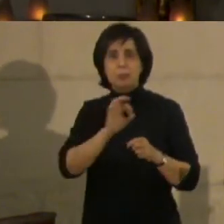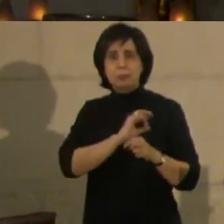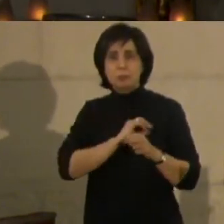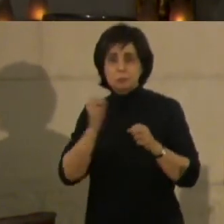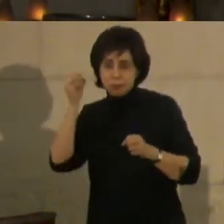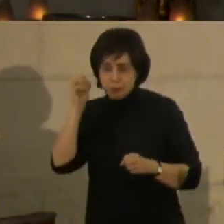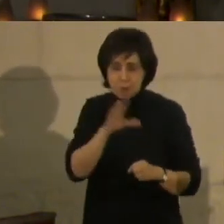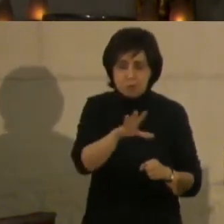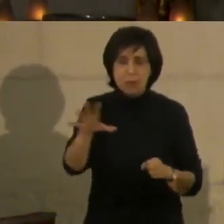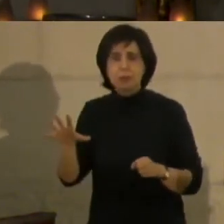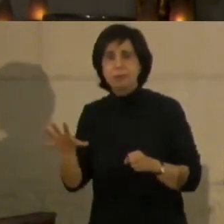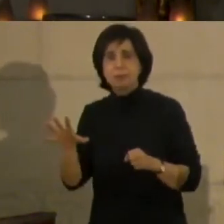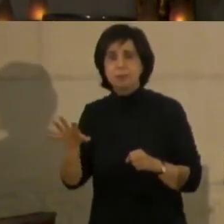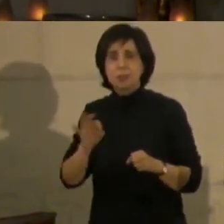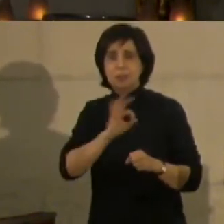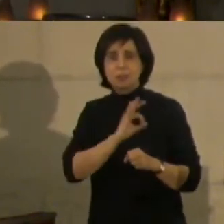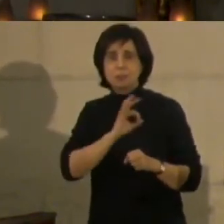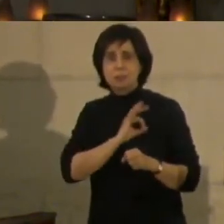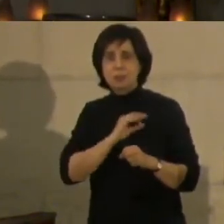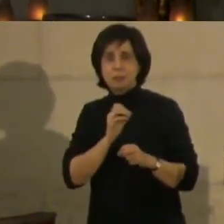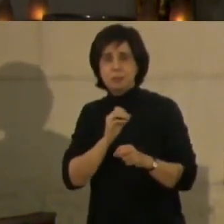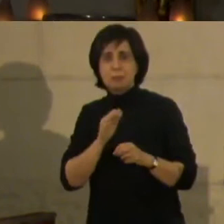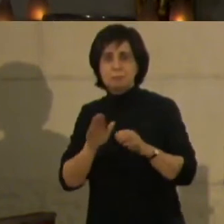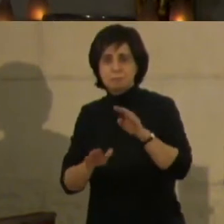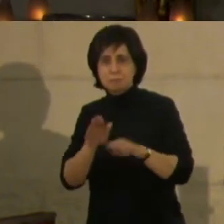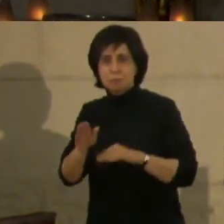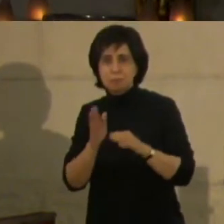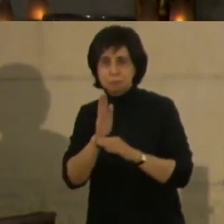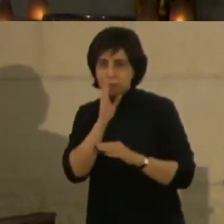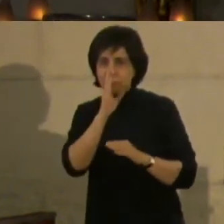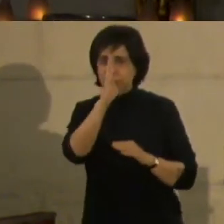me ilumina. El Señor me marca dirección.